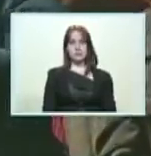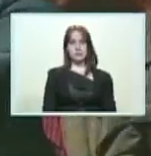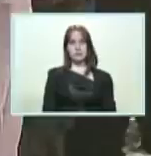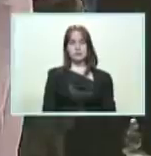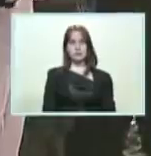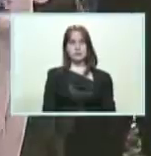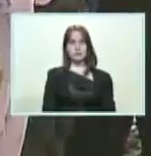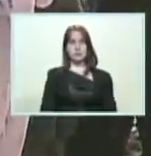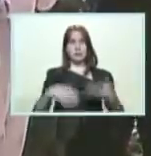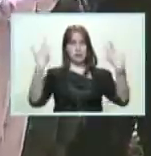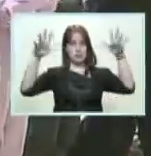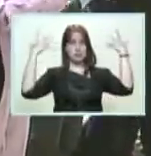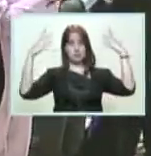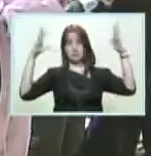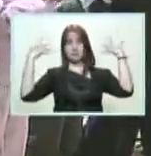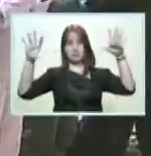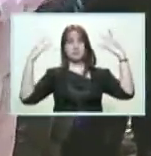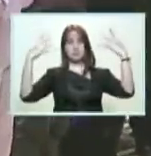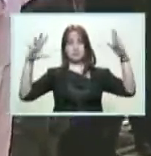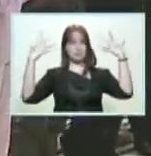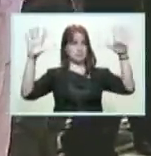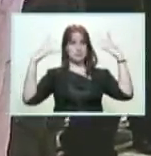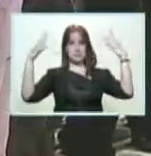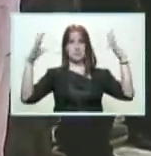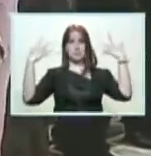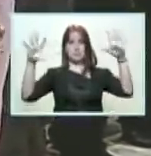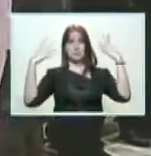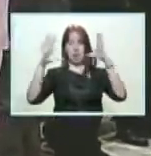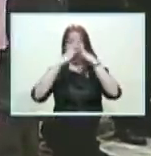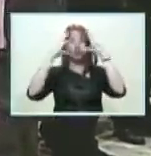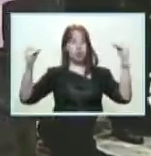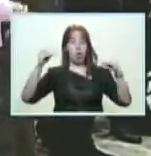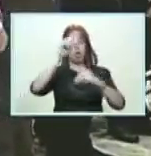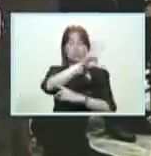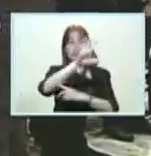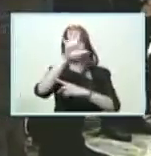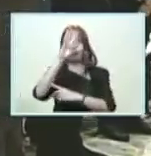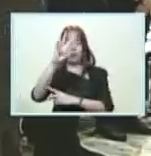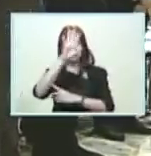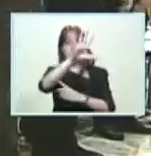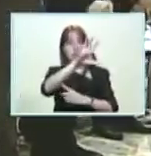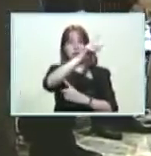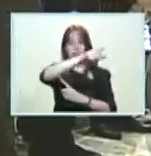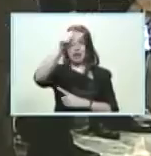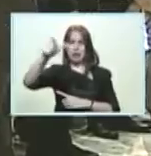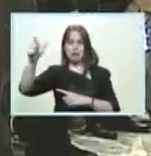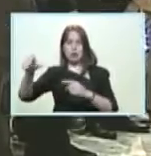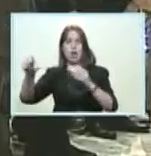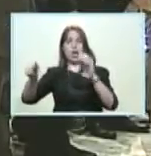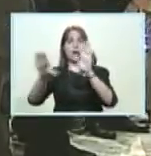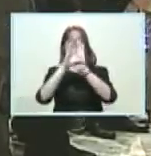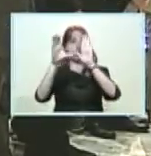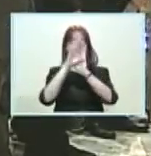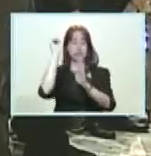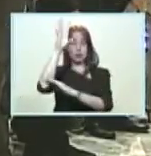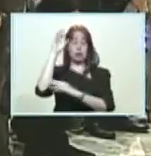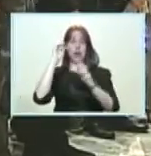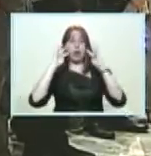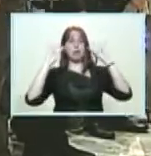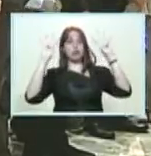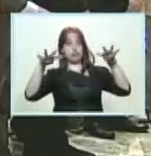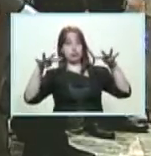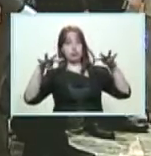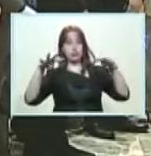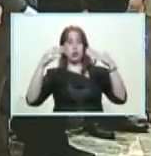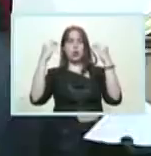La ovación de los constituyentes de nuestro país, 545 en total, que presenciaron el día de hoy